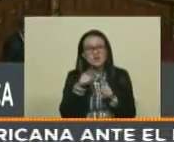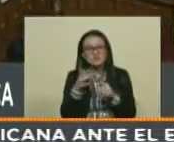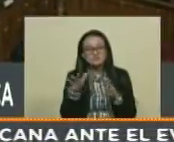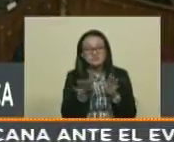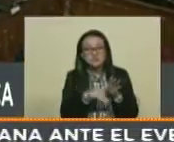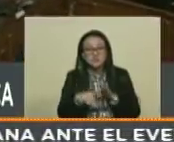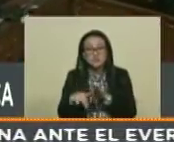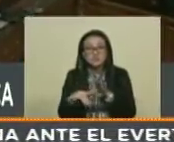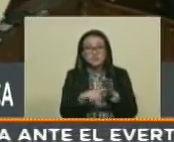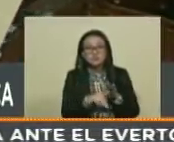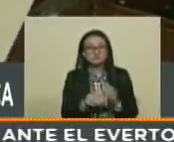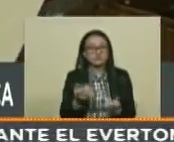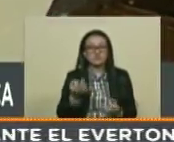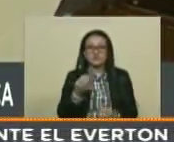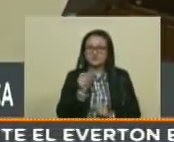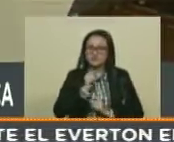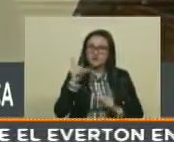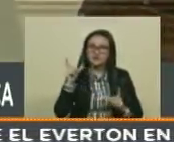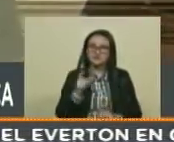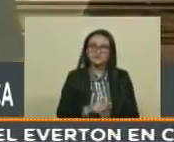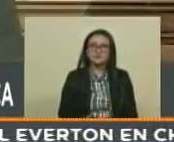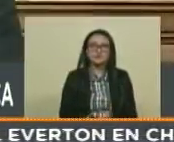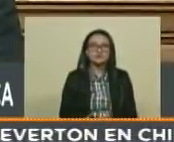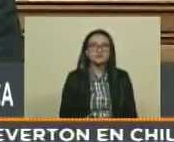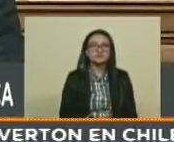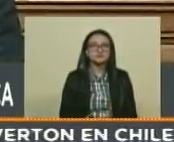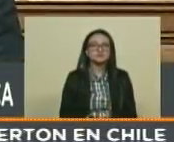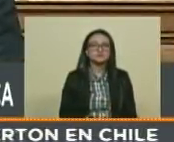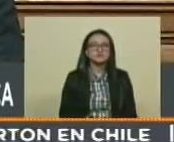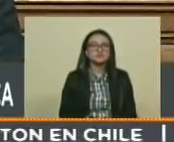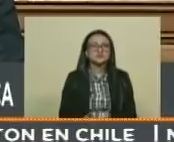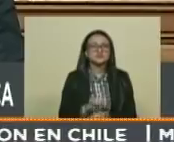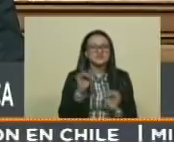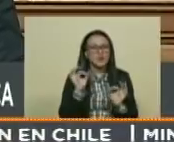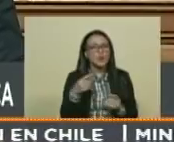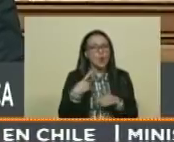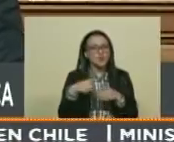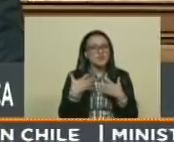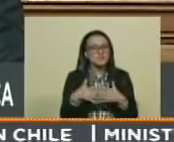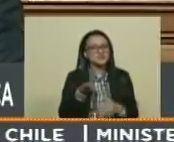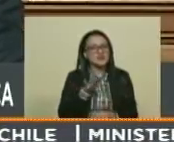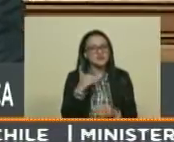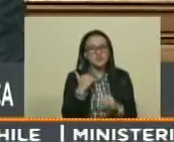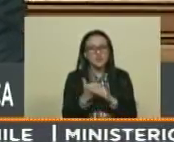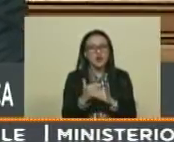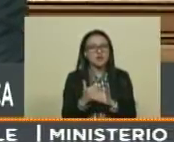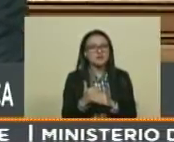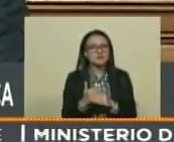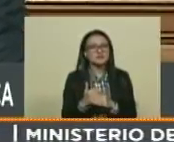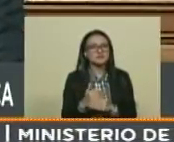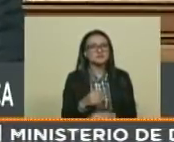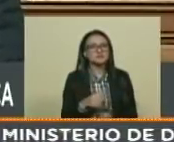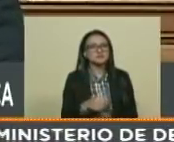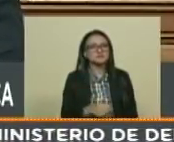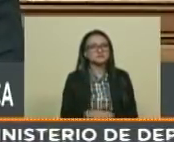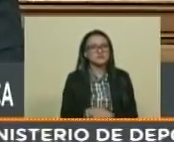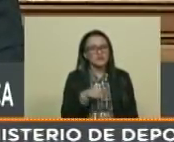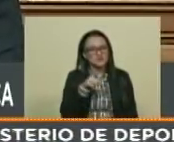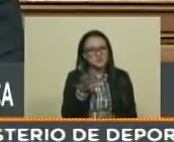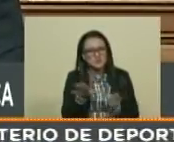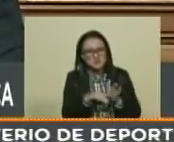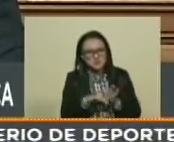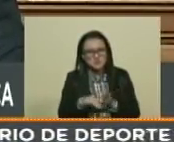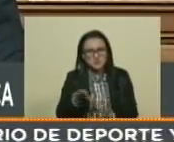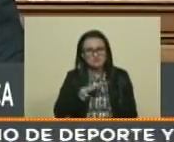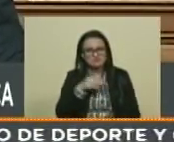increíble. Esto debe estar ocurriendo en otras filiales. O sea, tú vas a desvalijar las partes y los